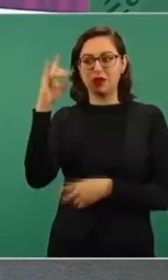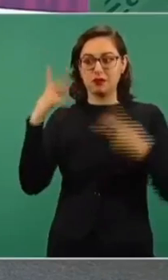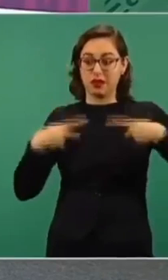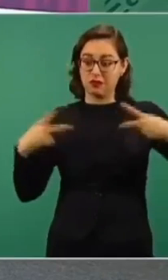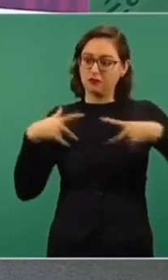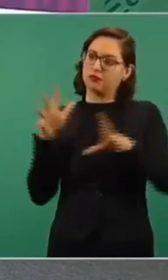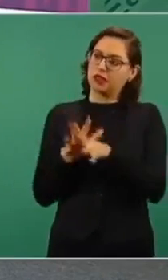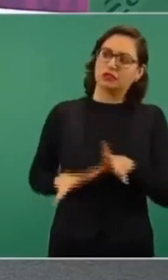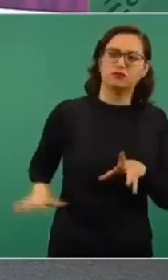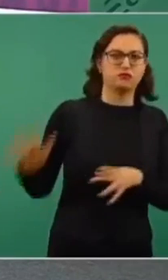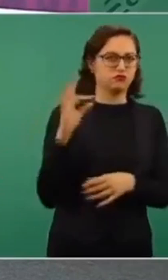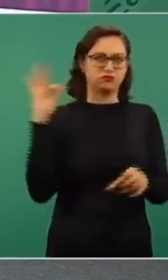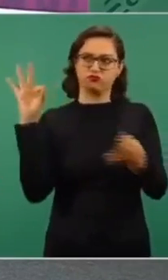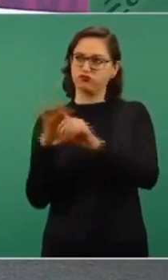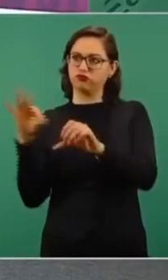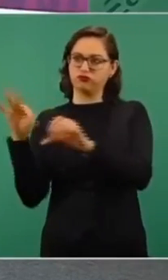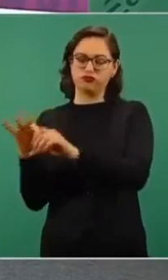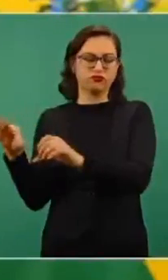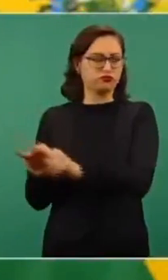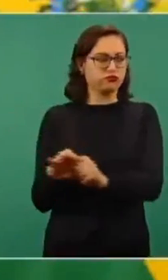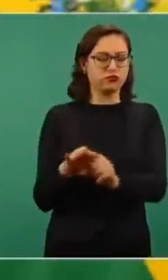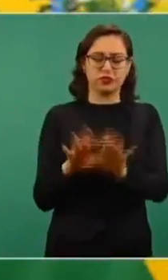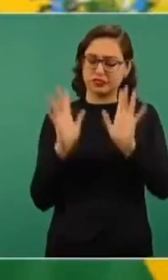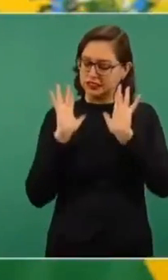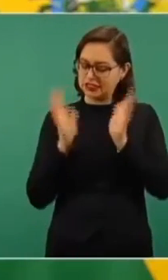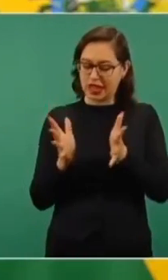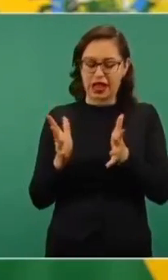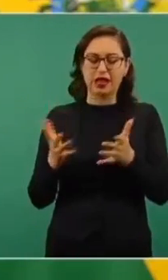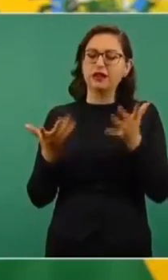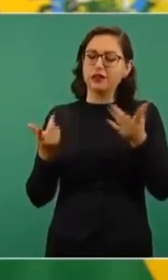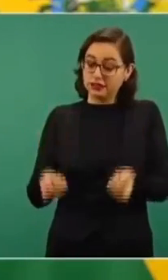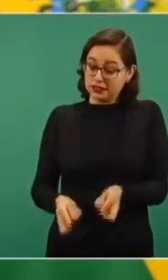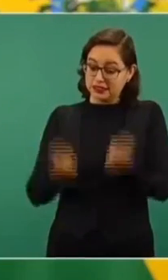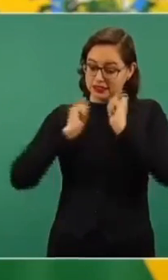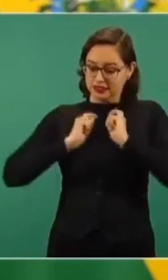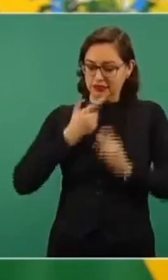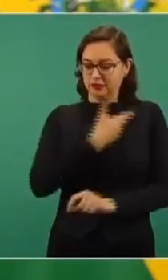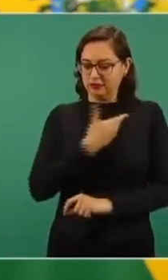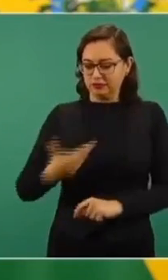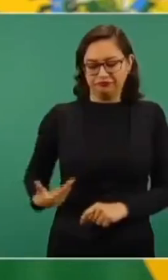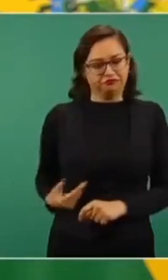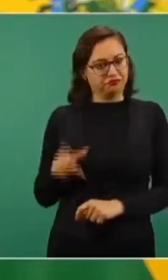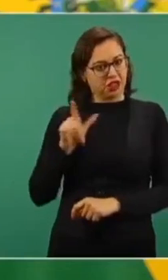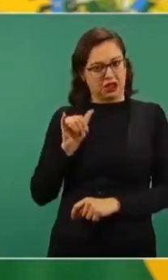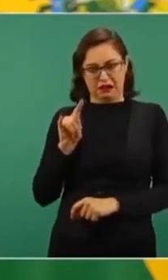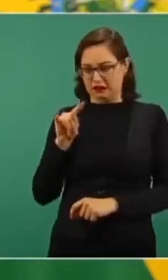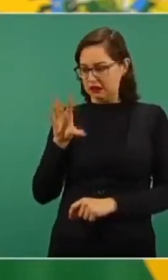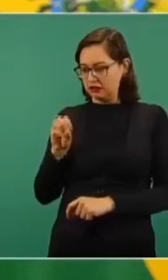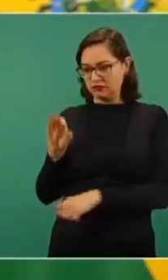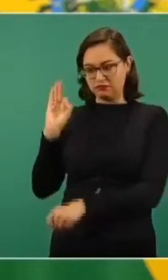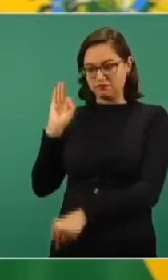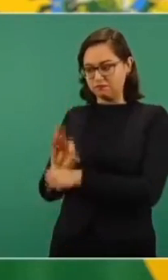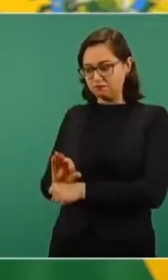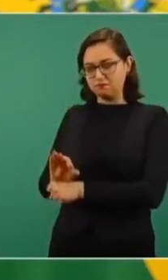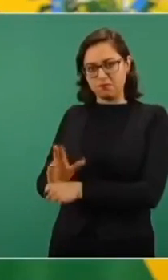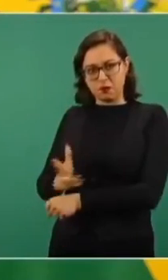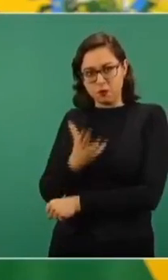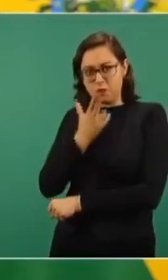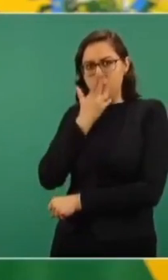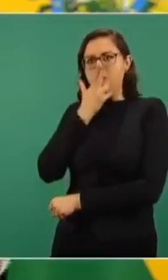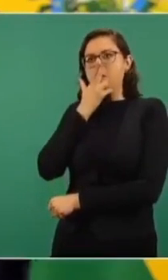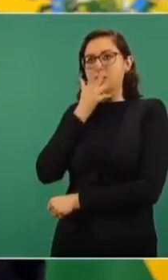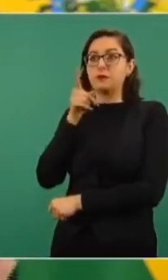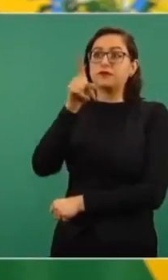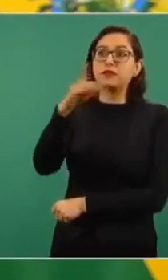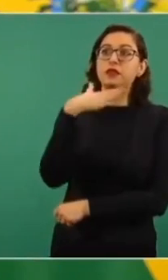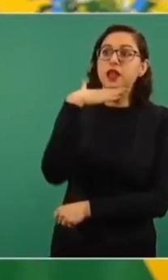recupera. Estamos reiniciando todo este elemento, todas estas negociaciones que se tenían con